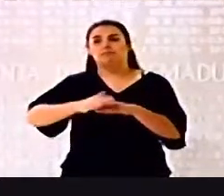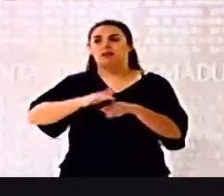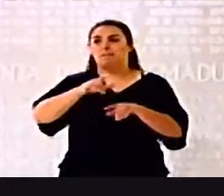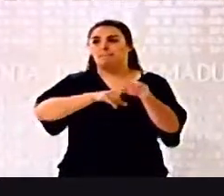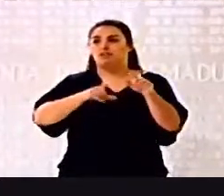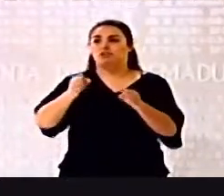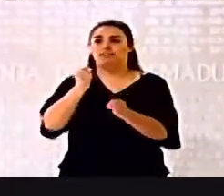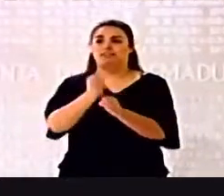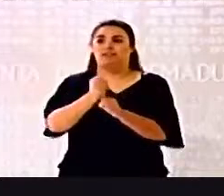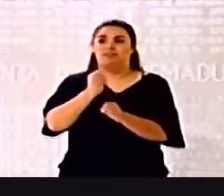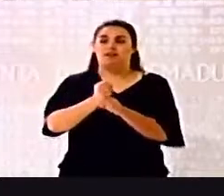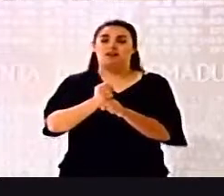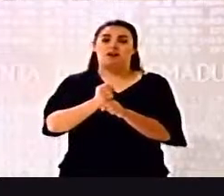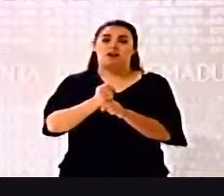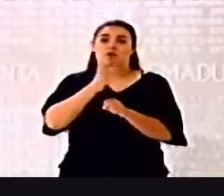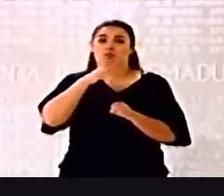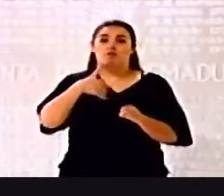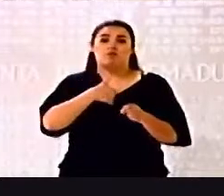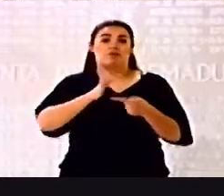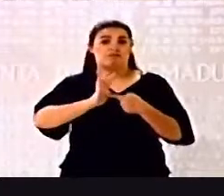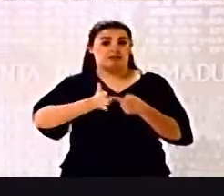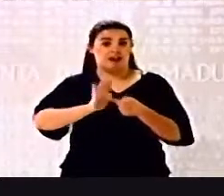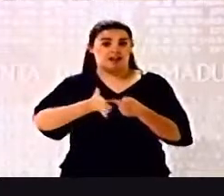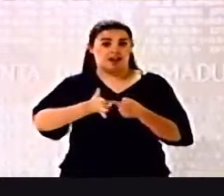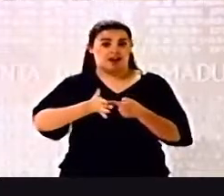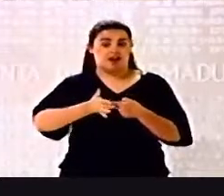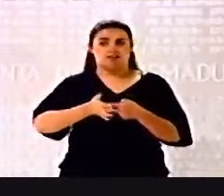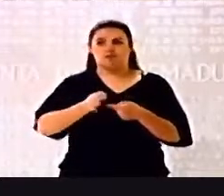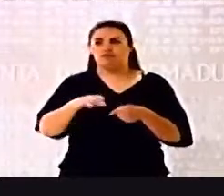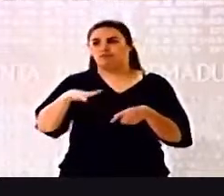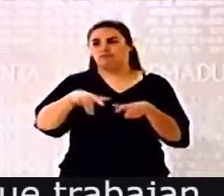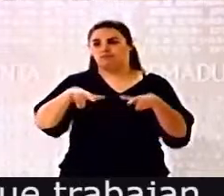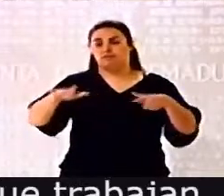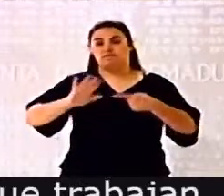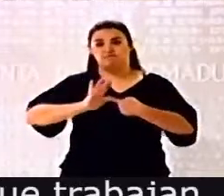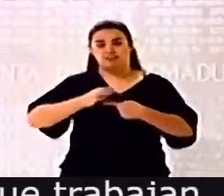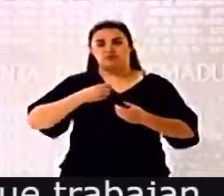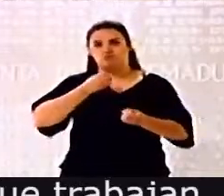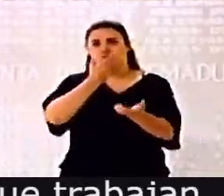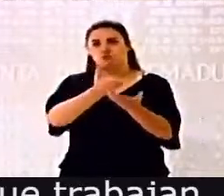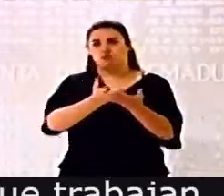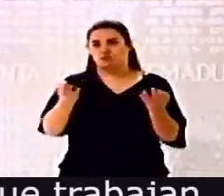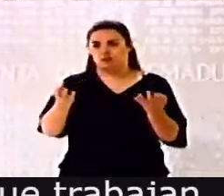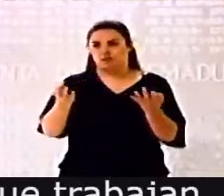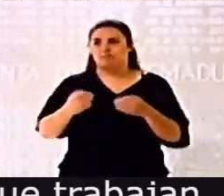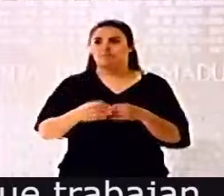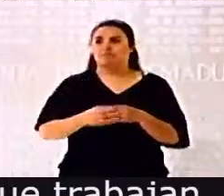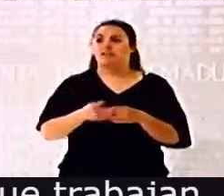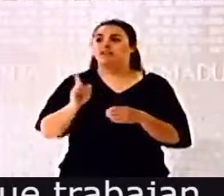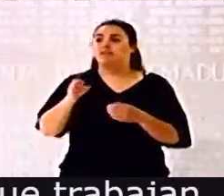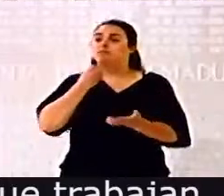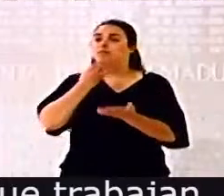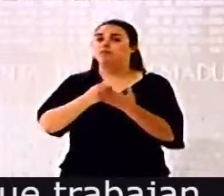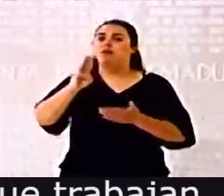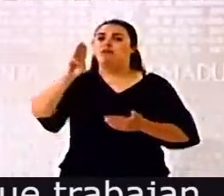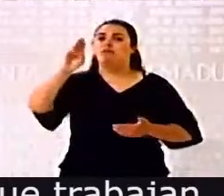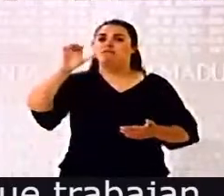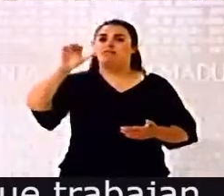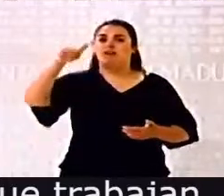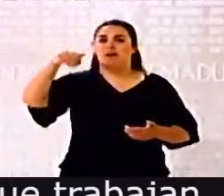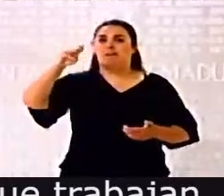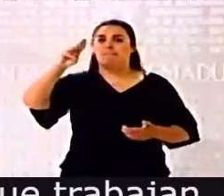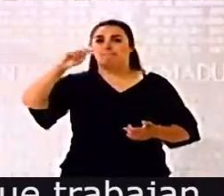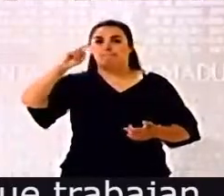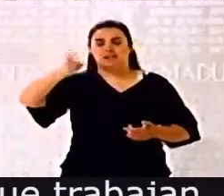que trabajan como feriantes, que trabajan en el ámbito de las ferias? ¿Y qué es lo que le hemos propuesto a la FEMPEX, a